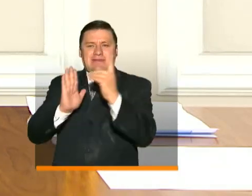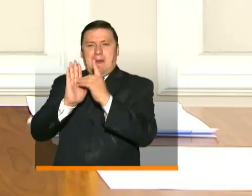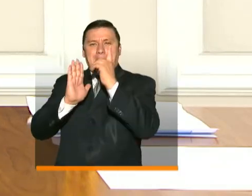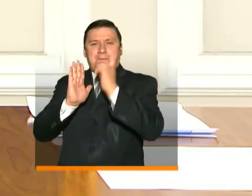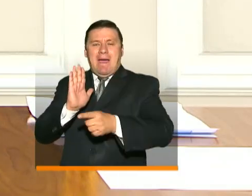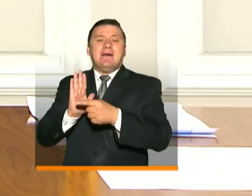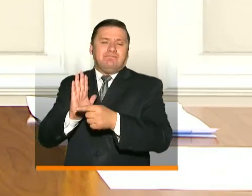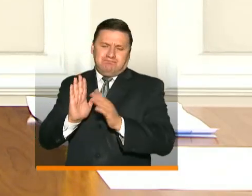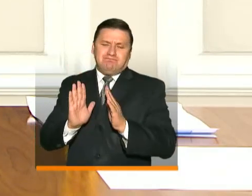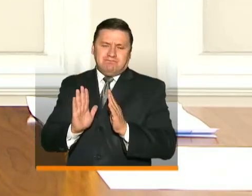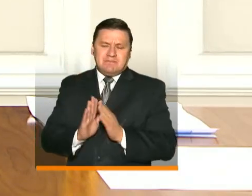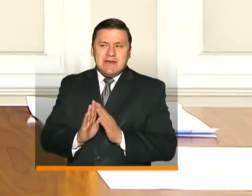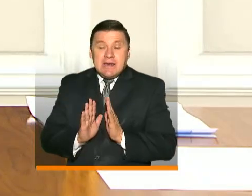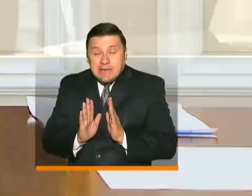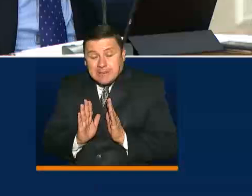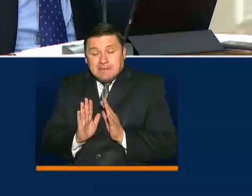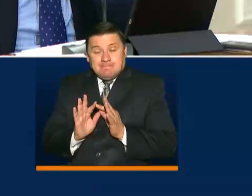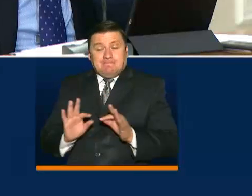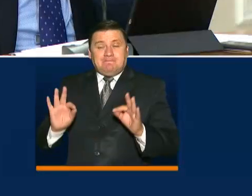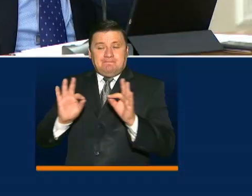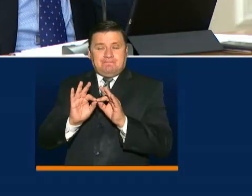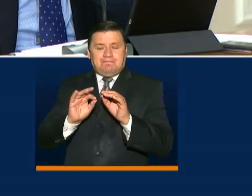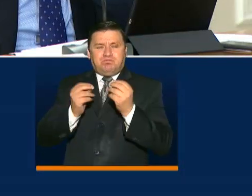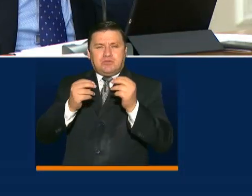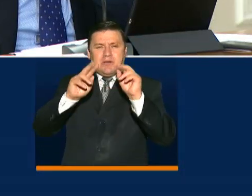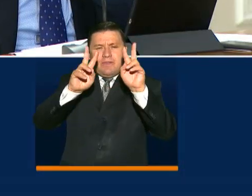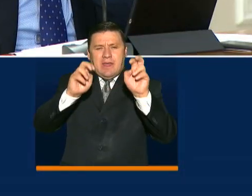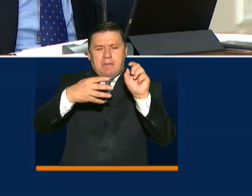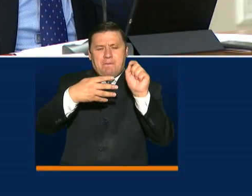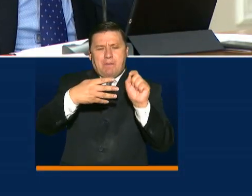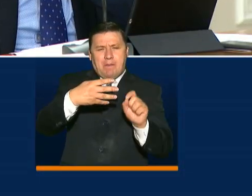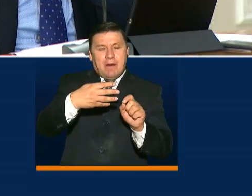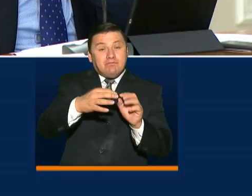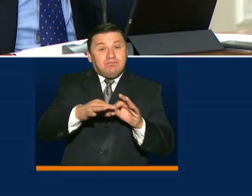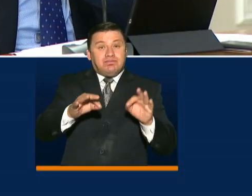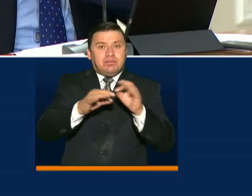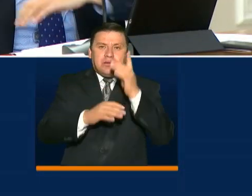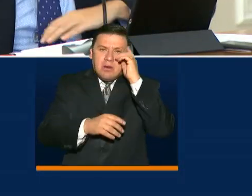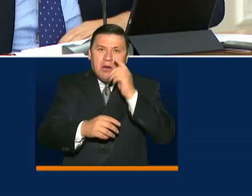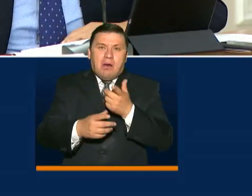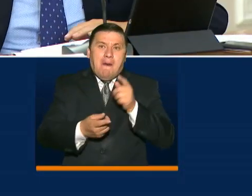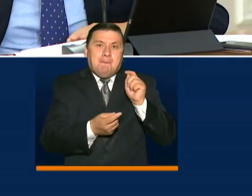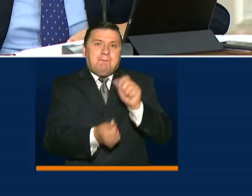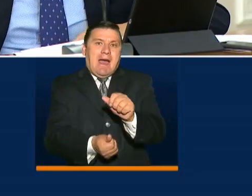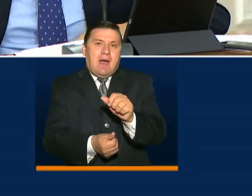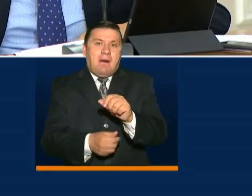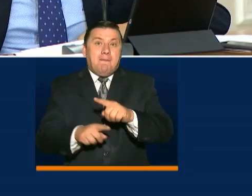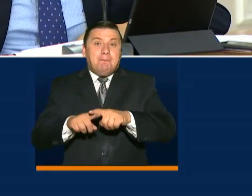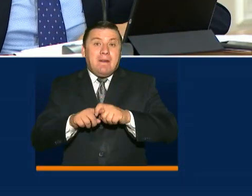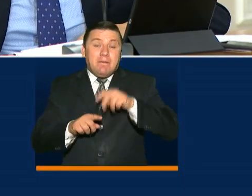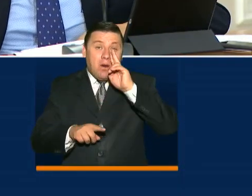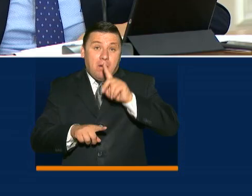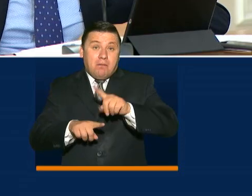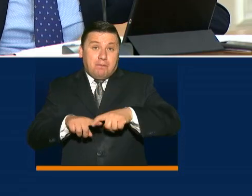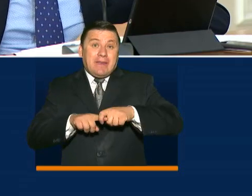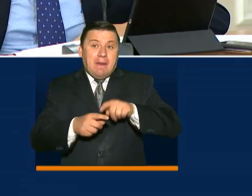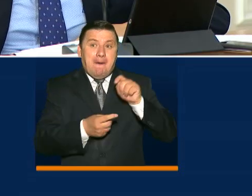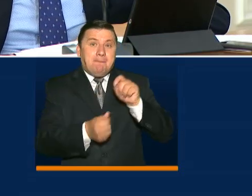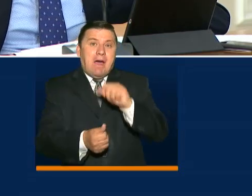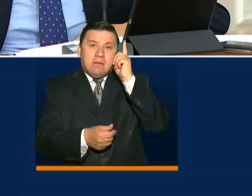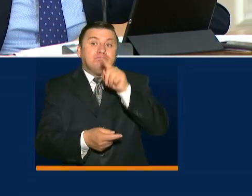quiero de pronto hacer referencia a varios temas. Por un lado, lo que va a ser el subsidio de la prima de junio, que le haremos